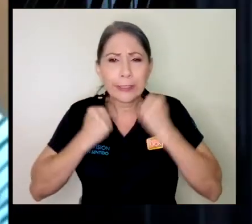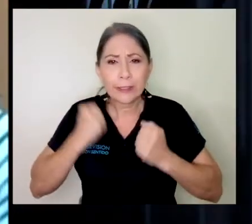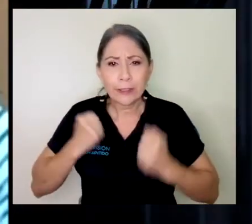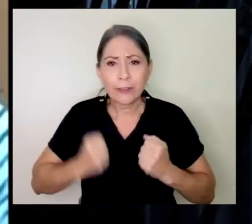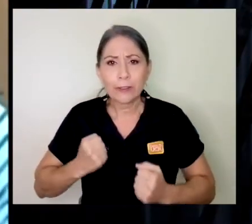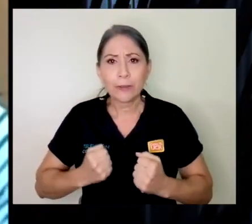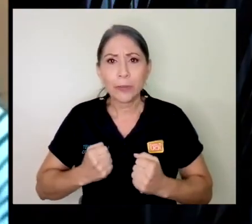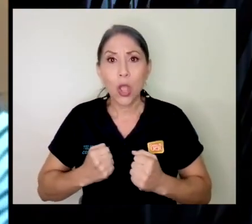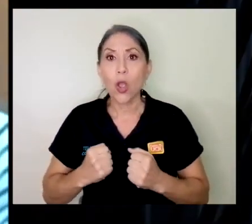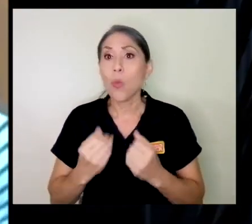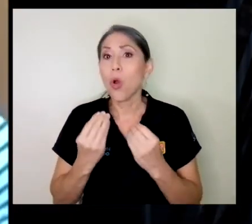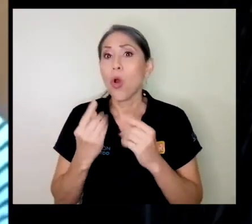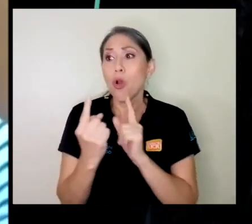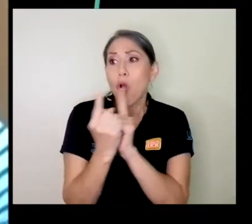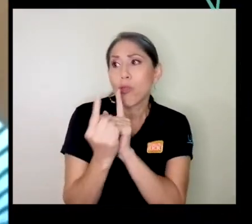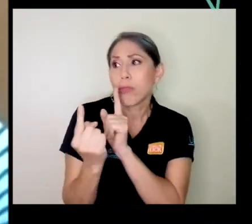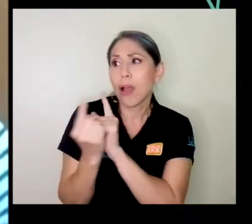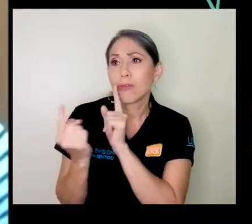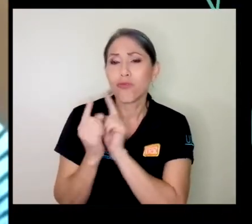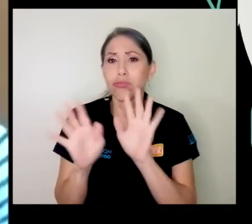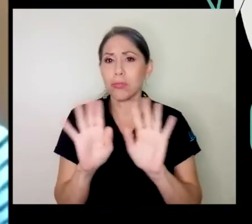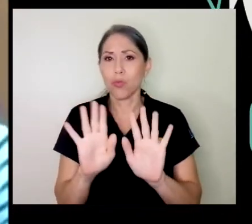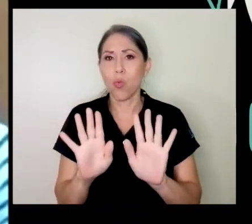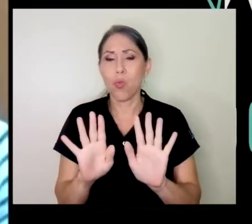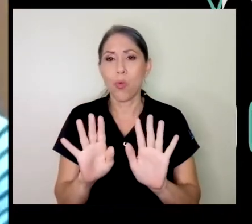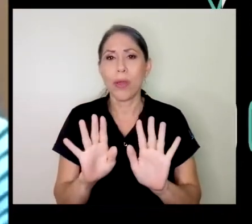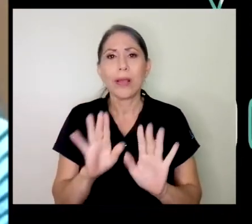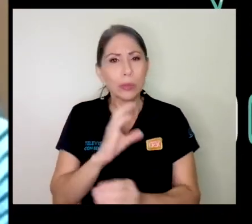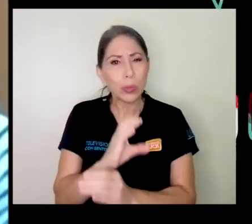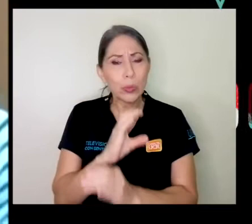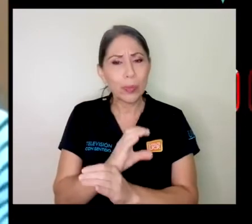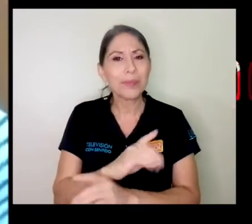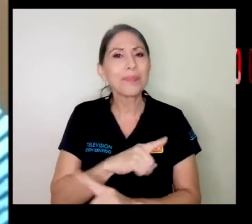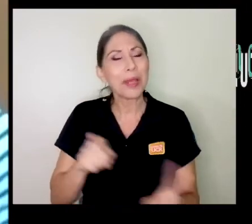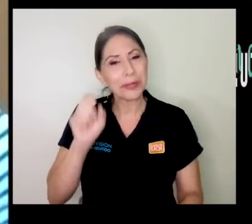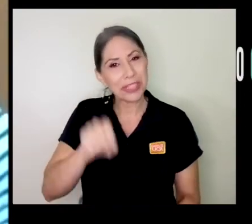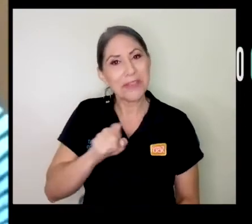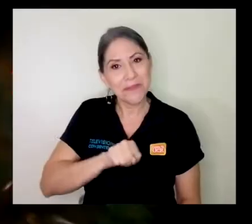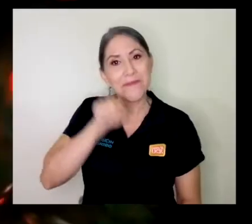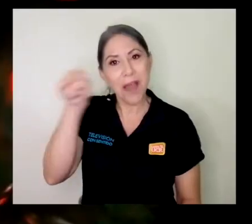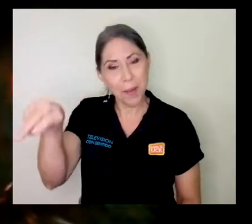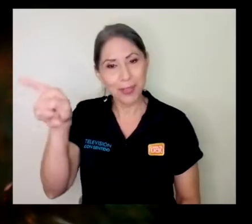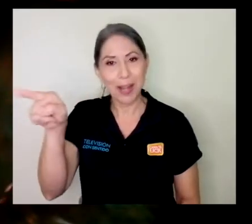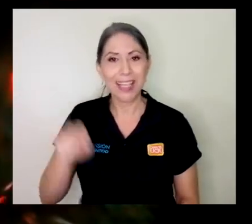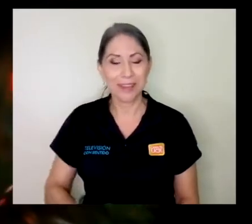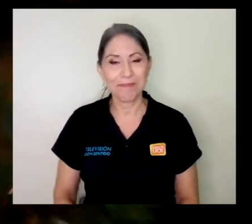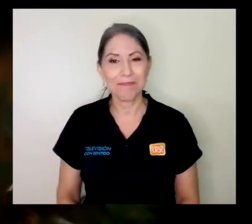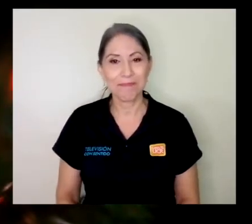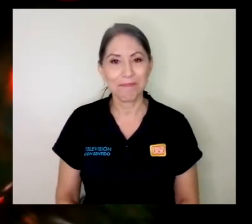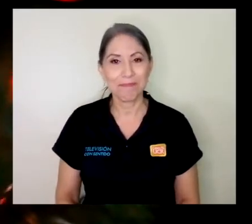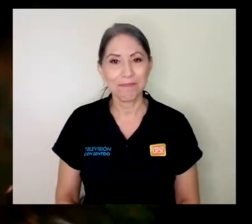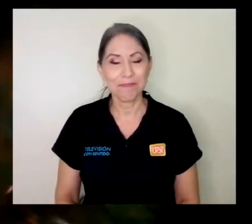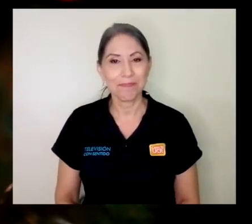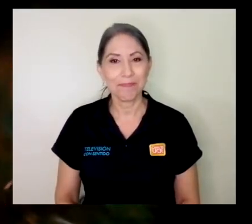de mucho contacto físico, pero sí vamos para allá.